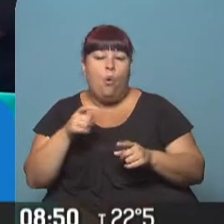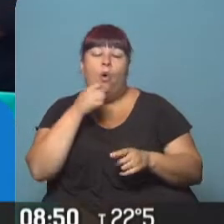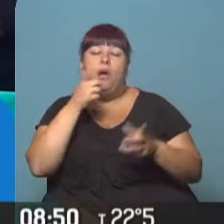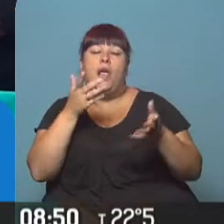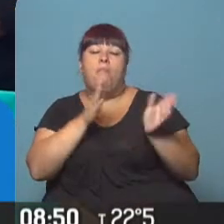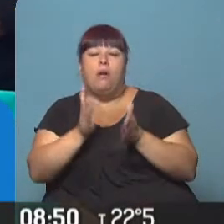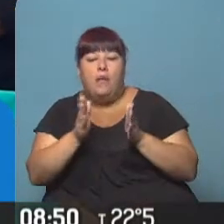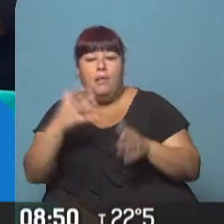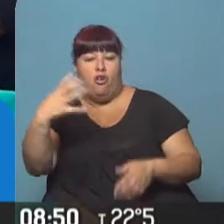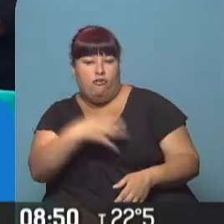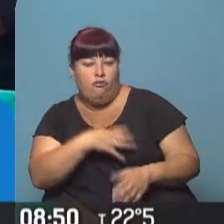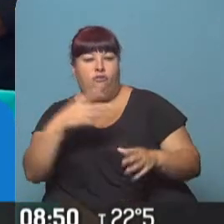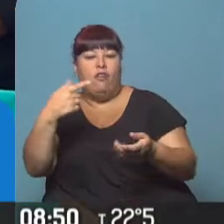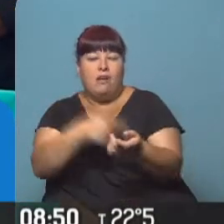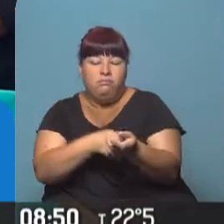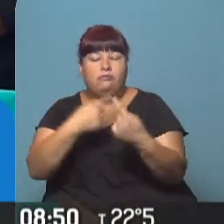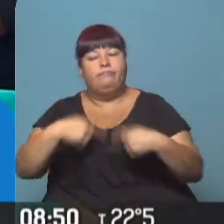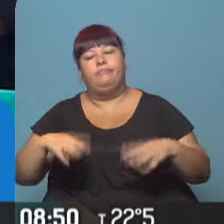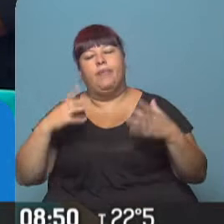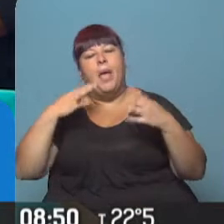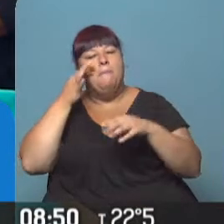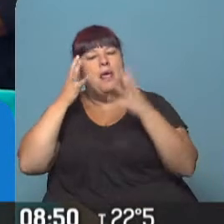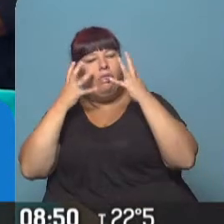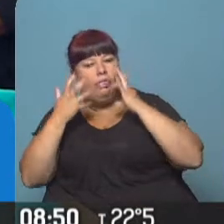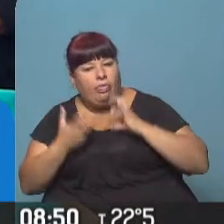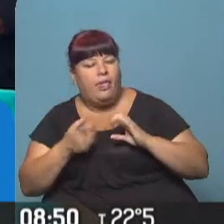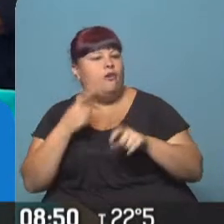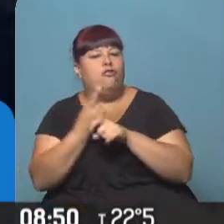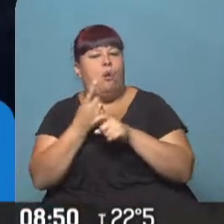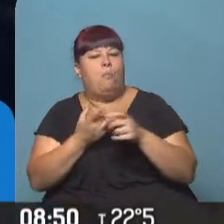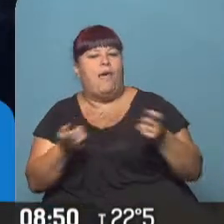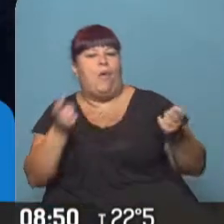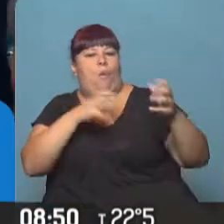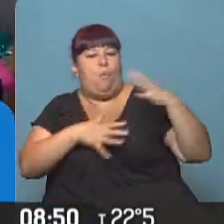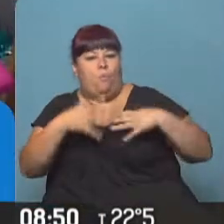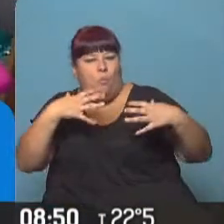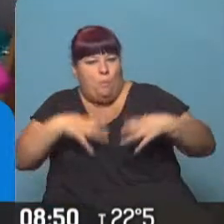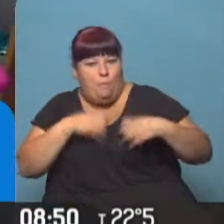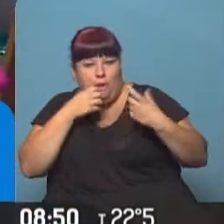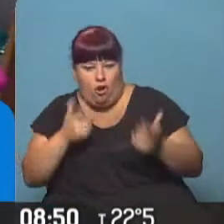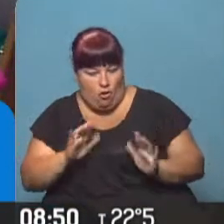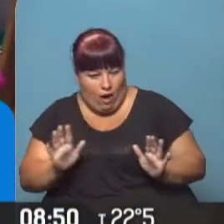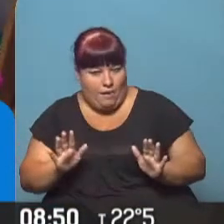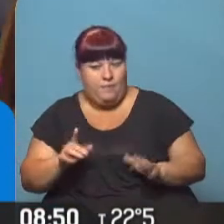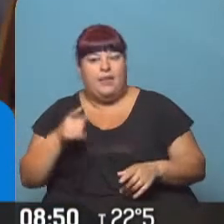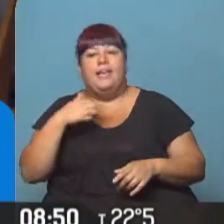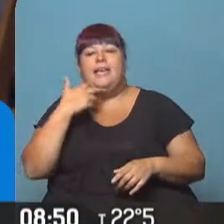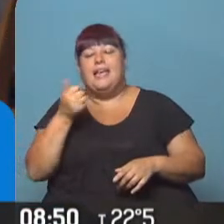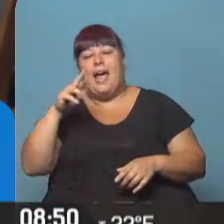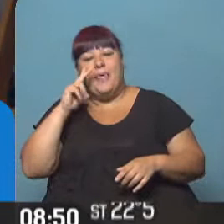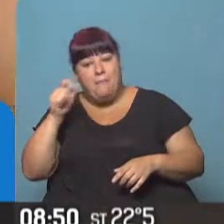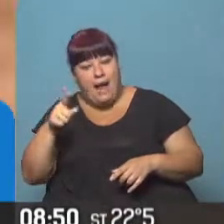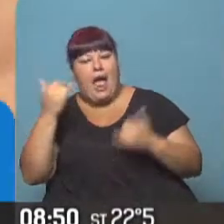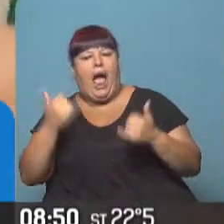a procesos de rayos y quimioterapia deteriora la piel e impide la reconstrucción de las mamas. Hijas de María